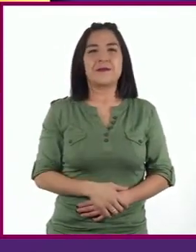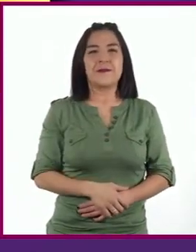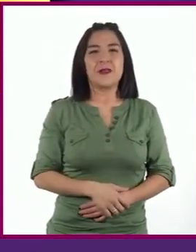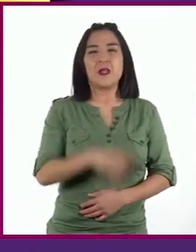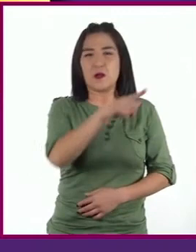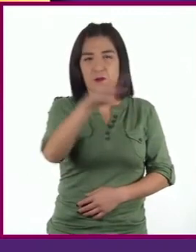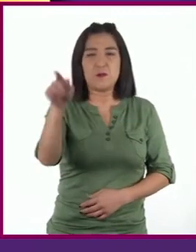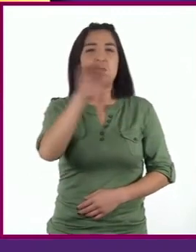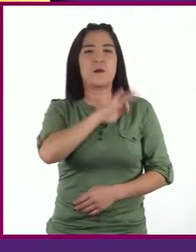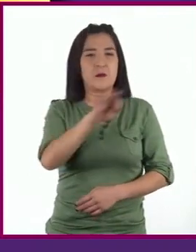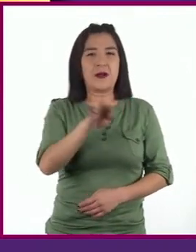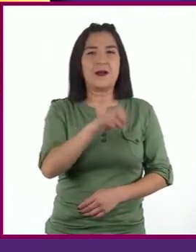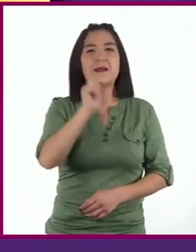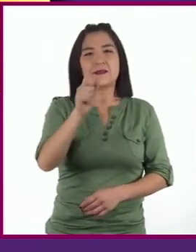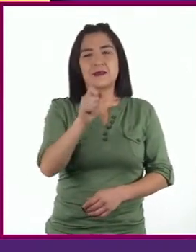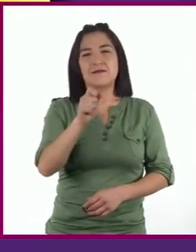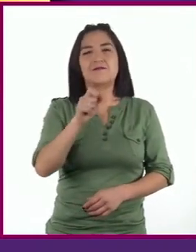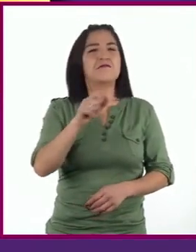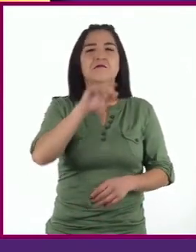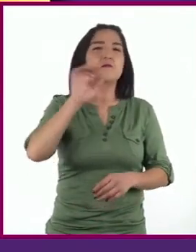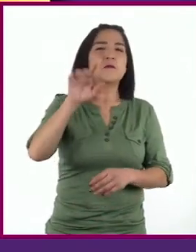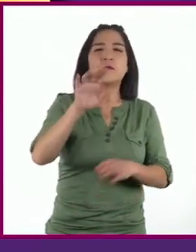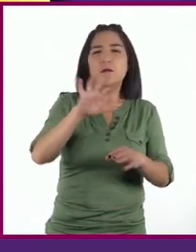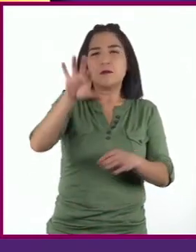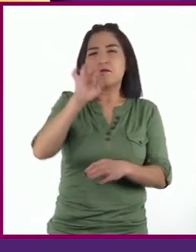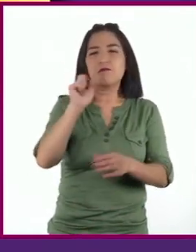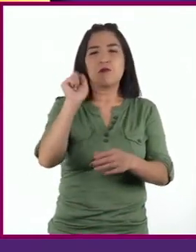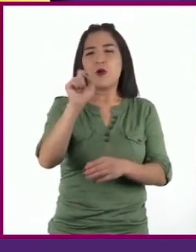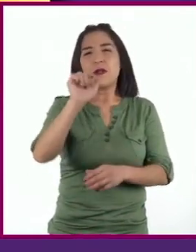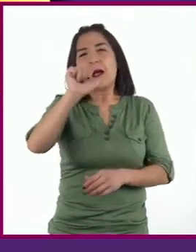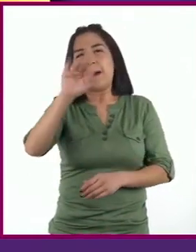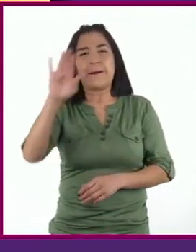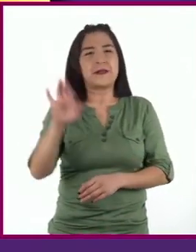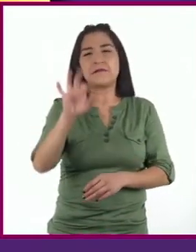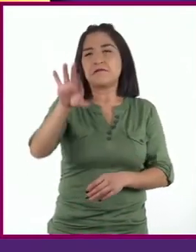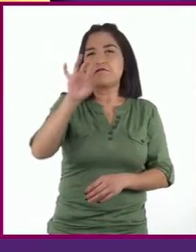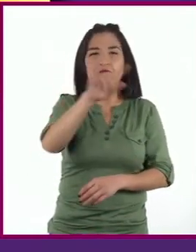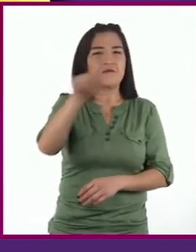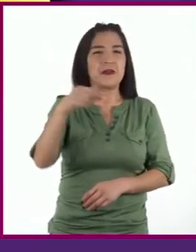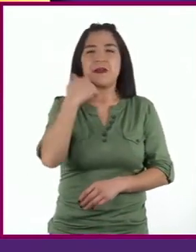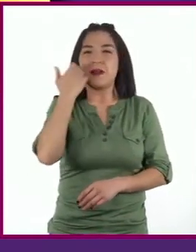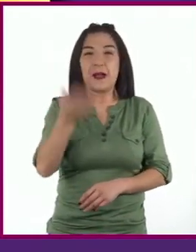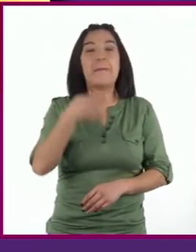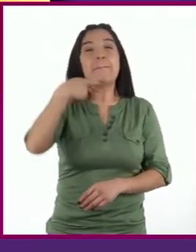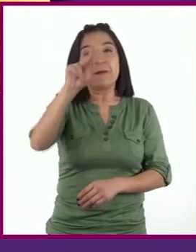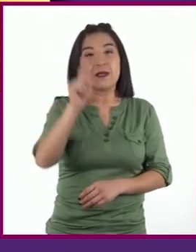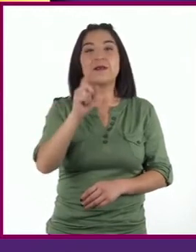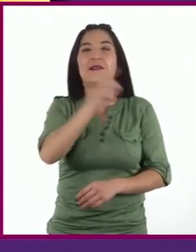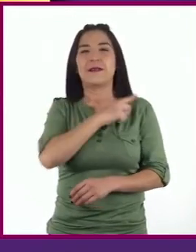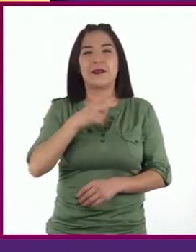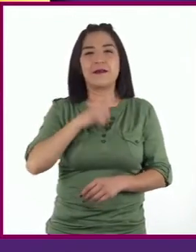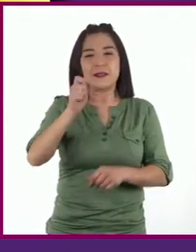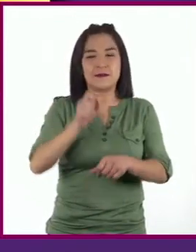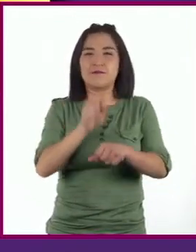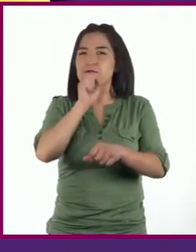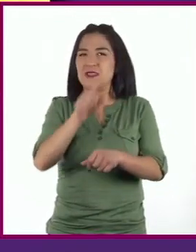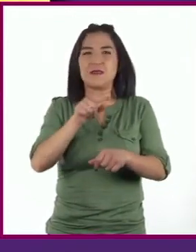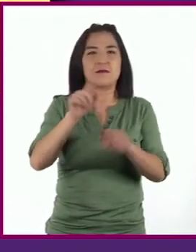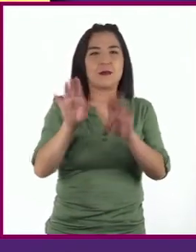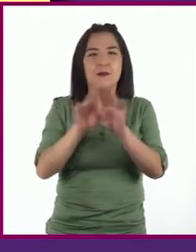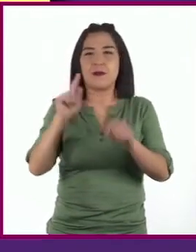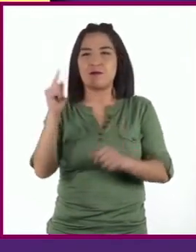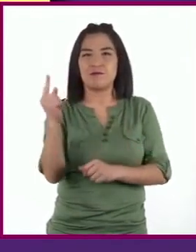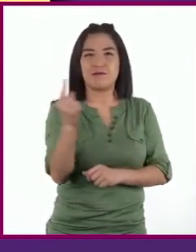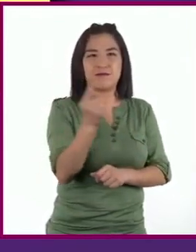Ustedes pueden rotar por el vértice que deseen, siempre y cuando todos los giros vayan hacia el mismo sentido.